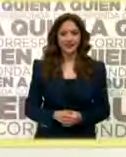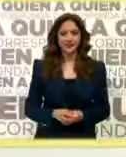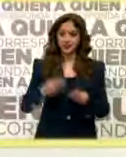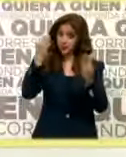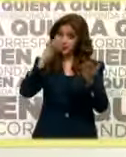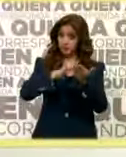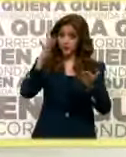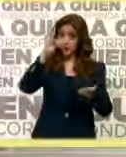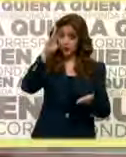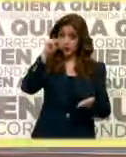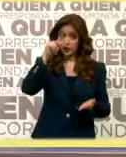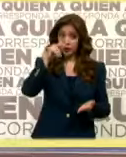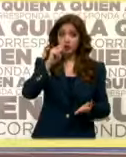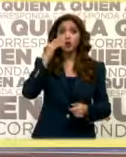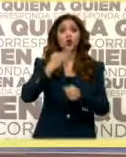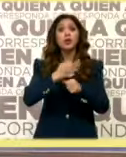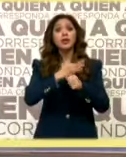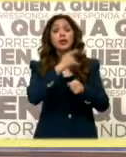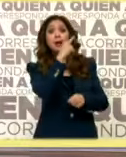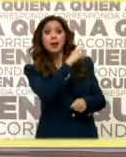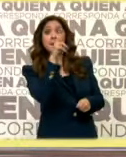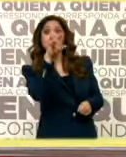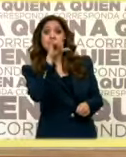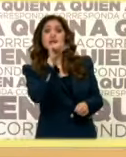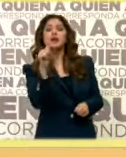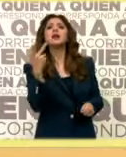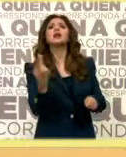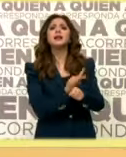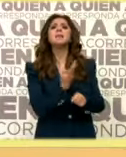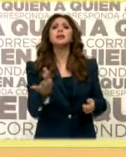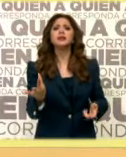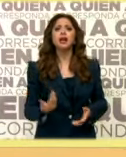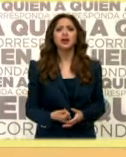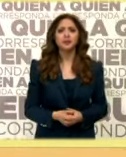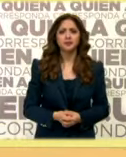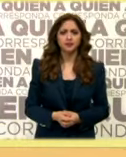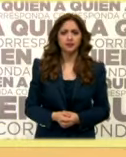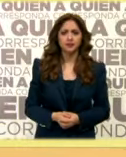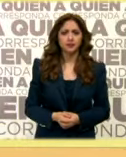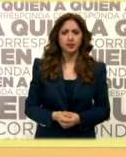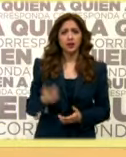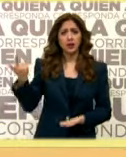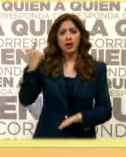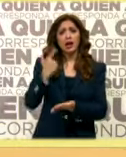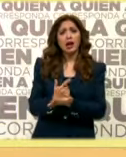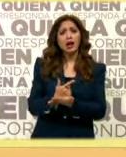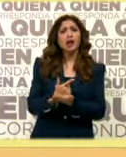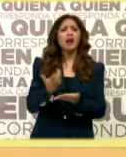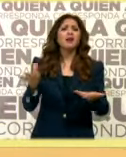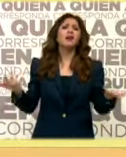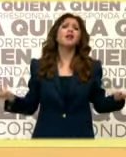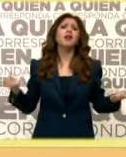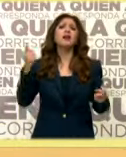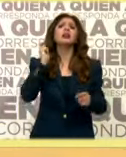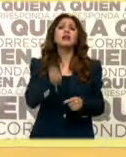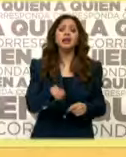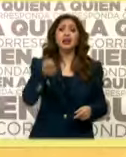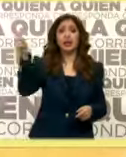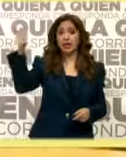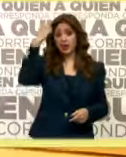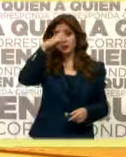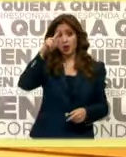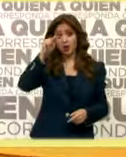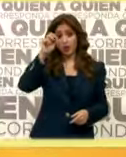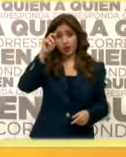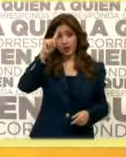Mi gracias, Fulanitos. Oye, voy a la villa. Me dicen que vaya a la villa. ¿Qué pasa en la villa? Señor Garralda, ahora me encuentro. ¿Estás comiendo? ¿Qué estás haciendo? En la experiencia Total Play